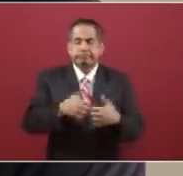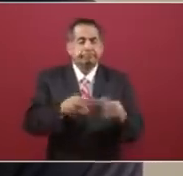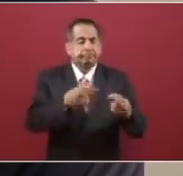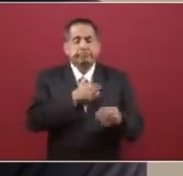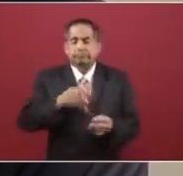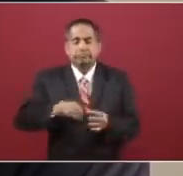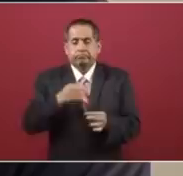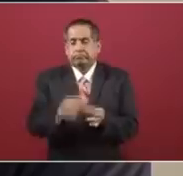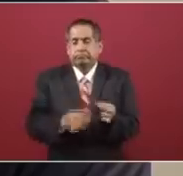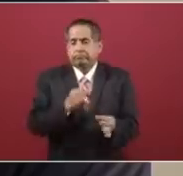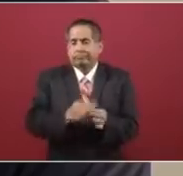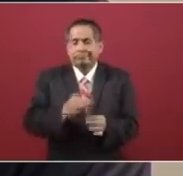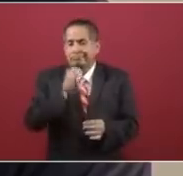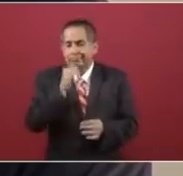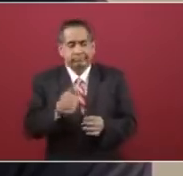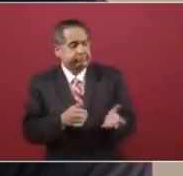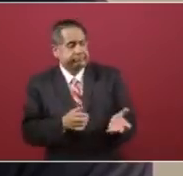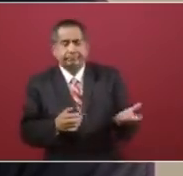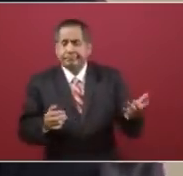cumplido.